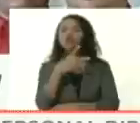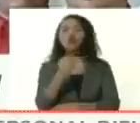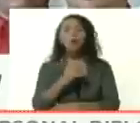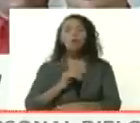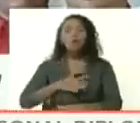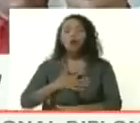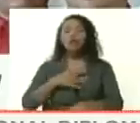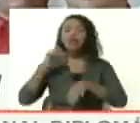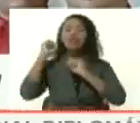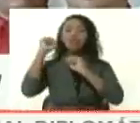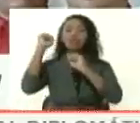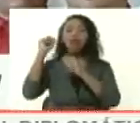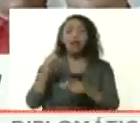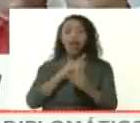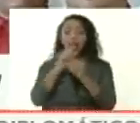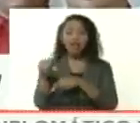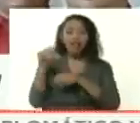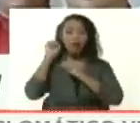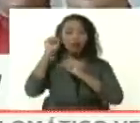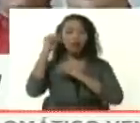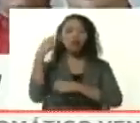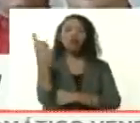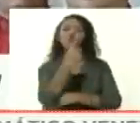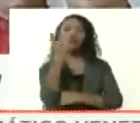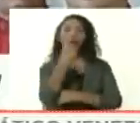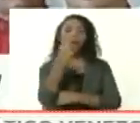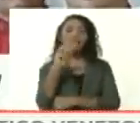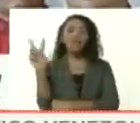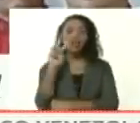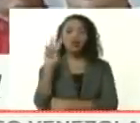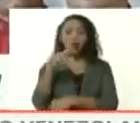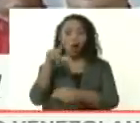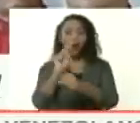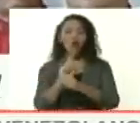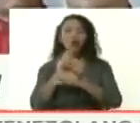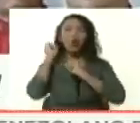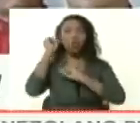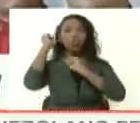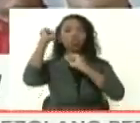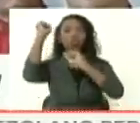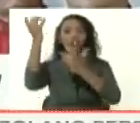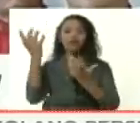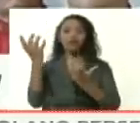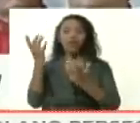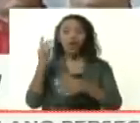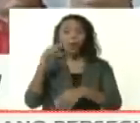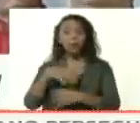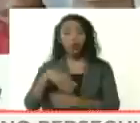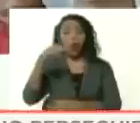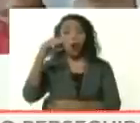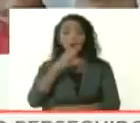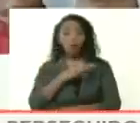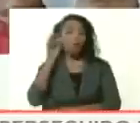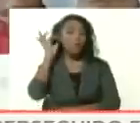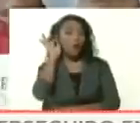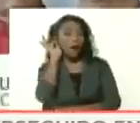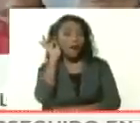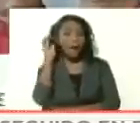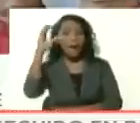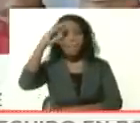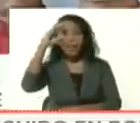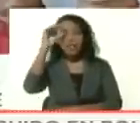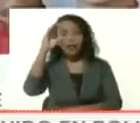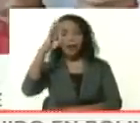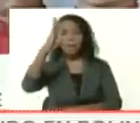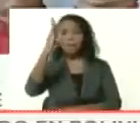manifestaciones, que esas manifestaciones solo deben darse en Venezuela. Por eso la señora Bachelet estaba muy preocupada por el